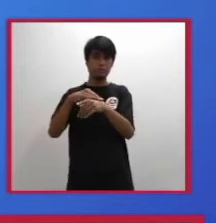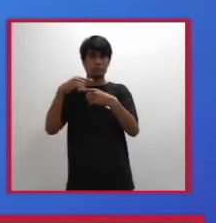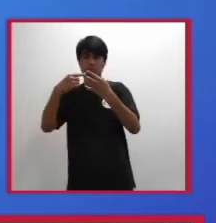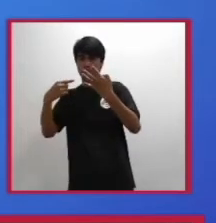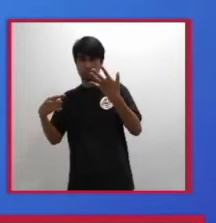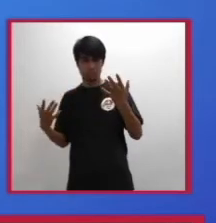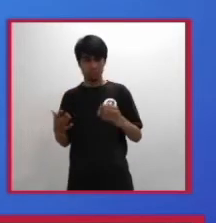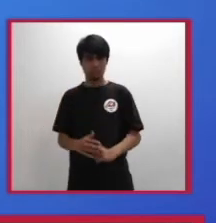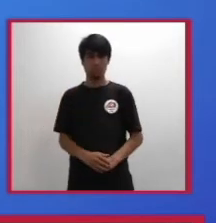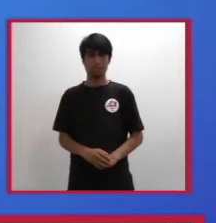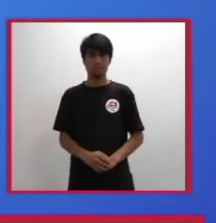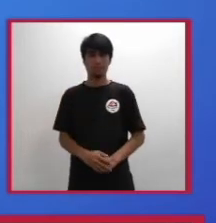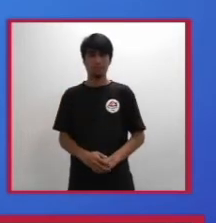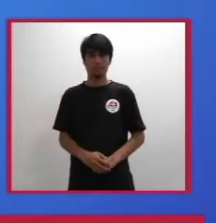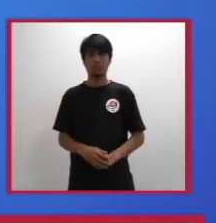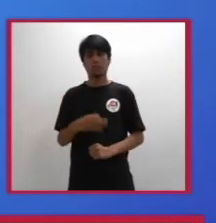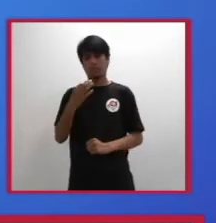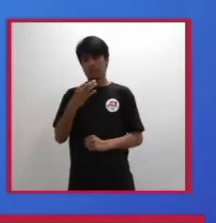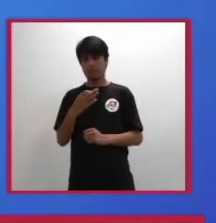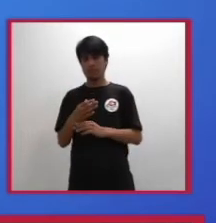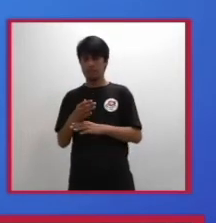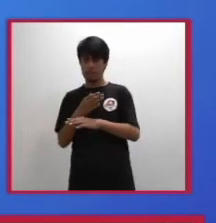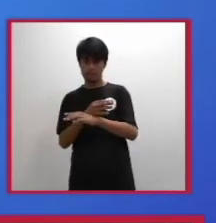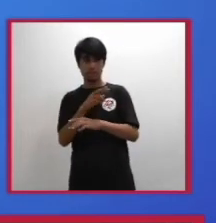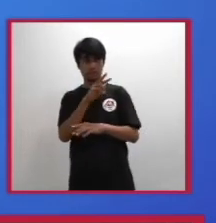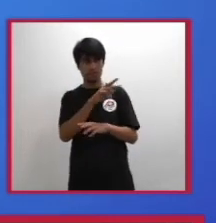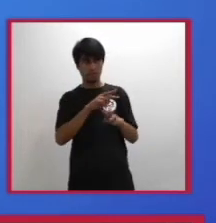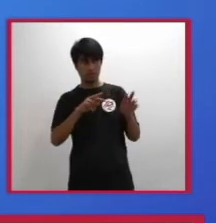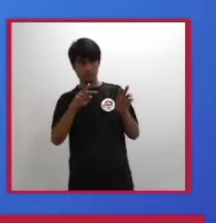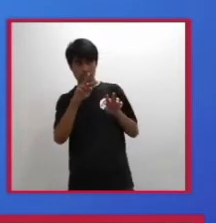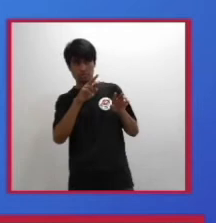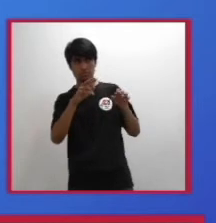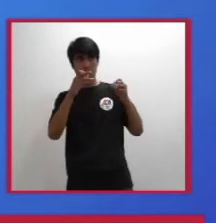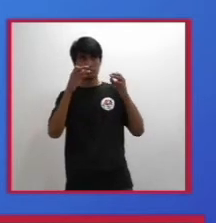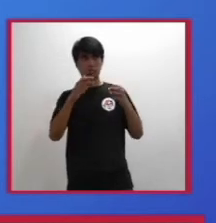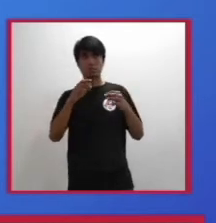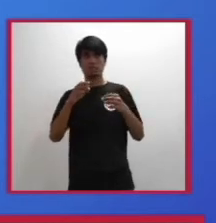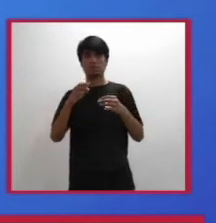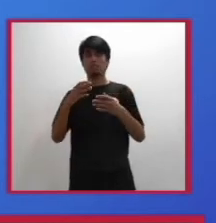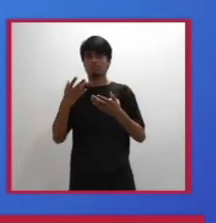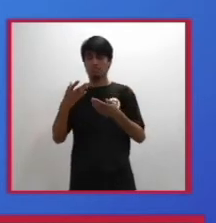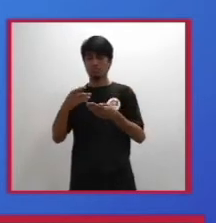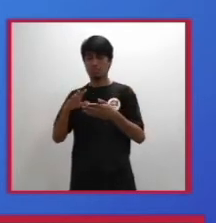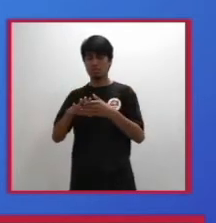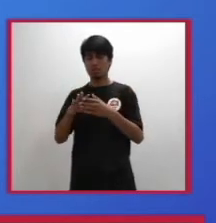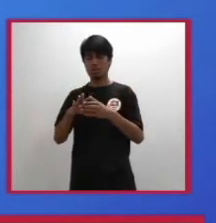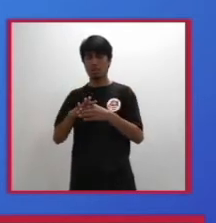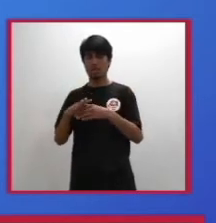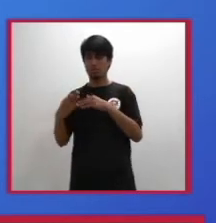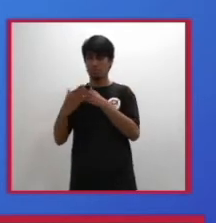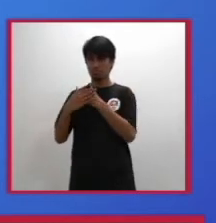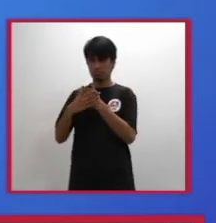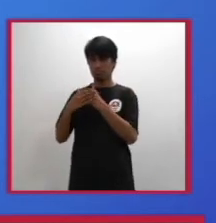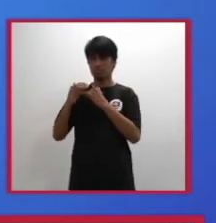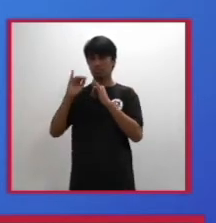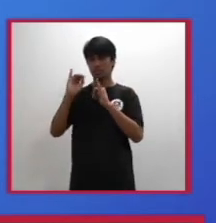que tenemos que analizar si tenemos el plan de seguridad, tenemos un sistema de